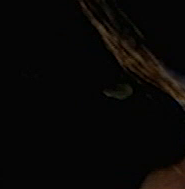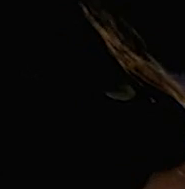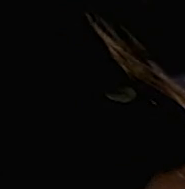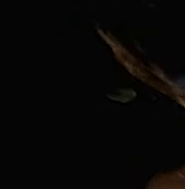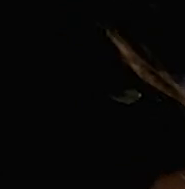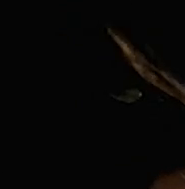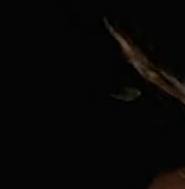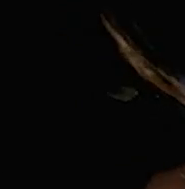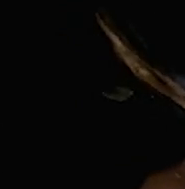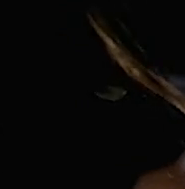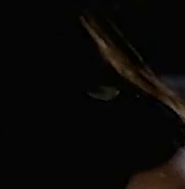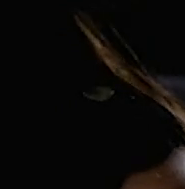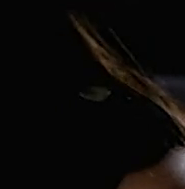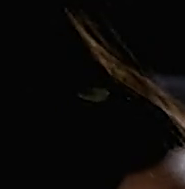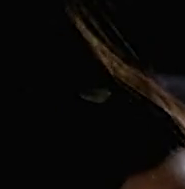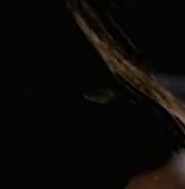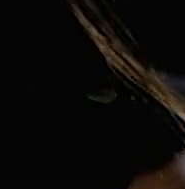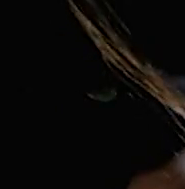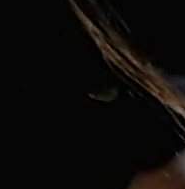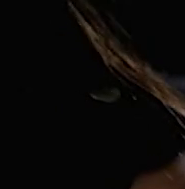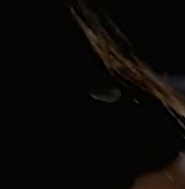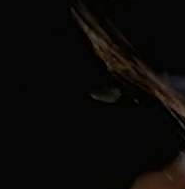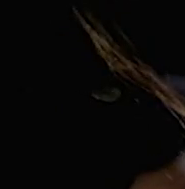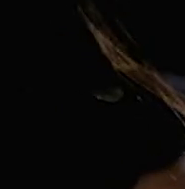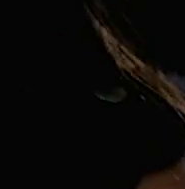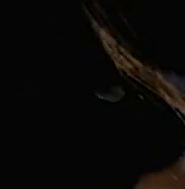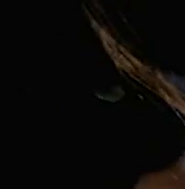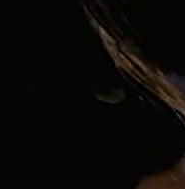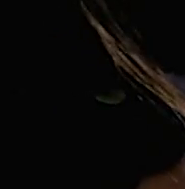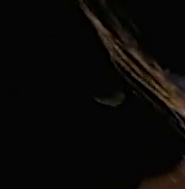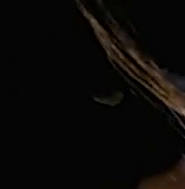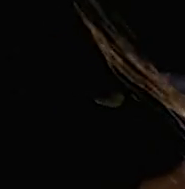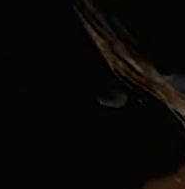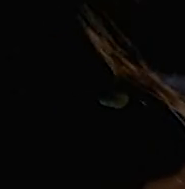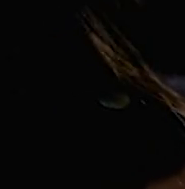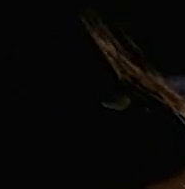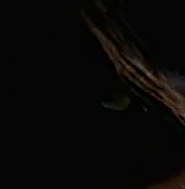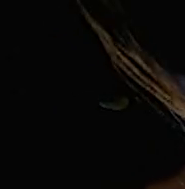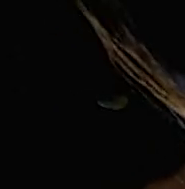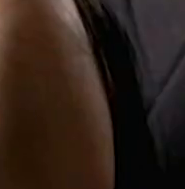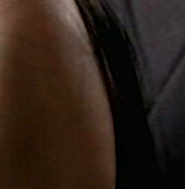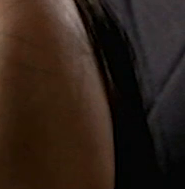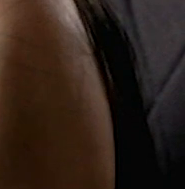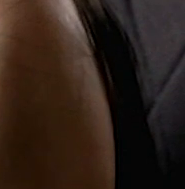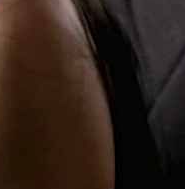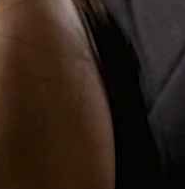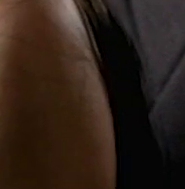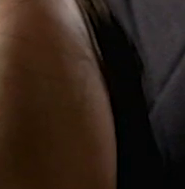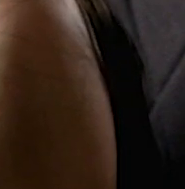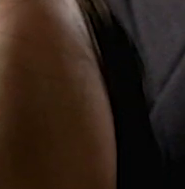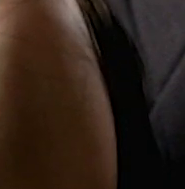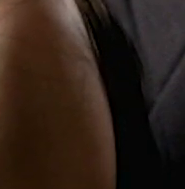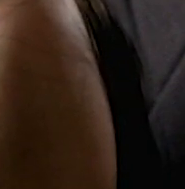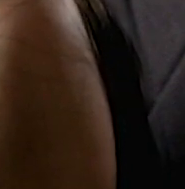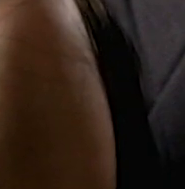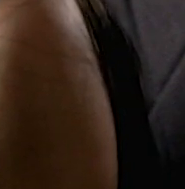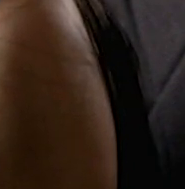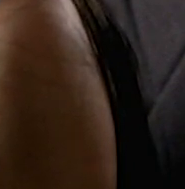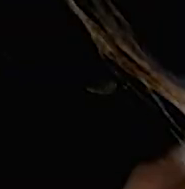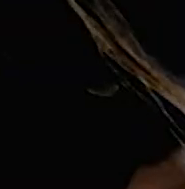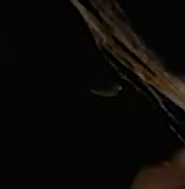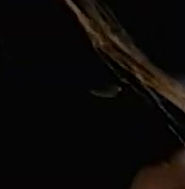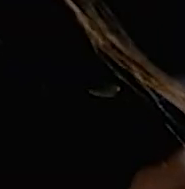A partir de los 10 años, pues ya empecé a trabajar. Era trabajo así de